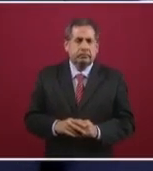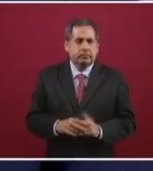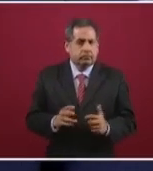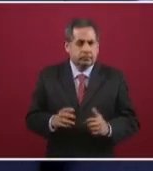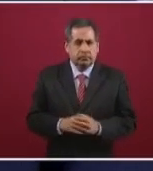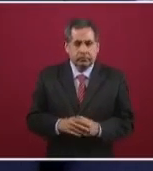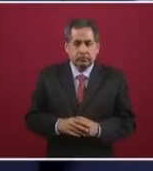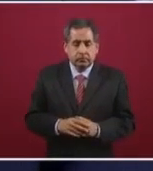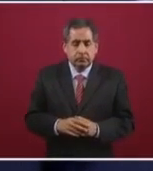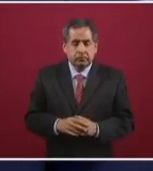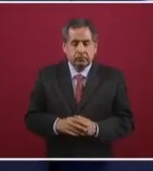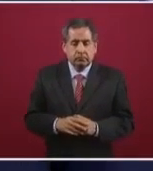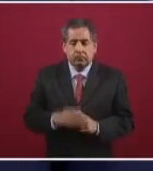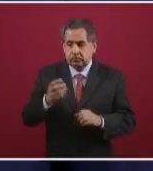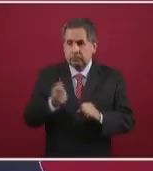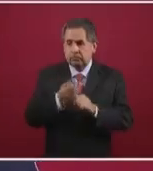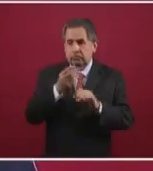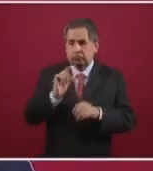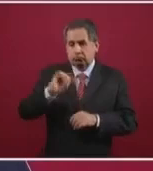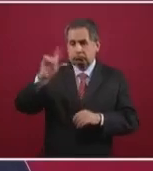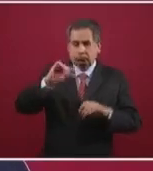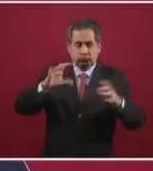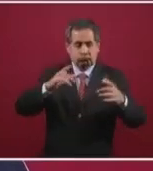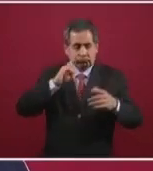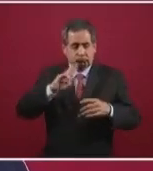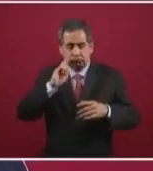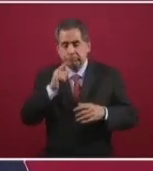y con mucho profesionalismo,